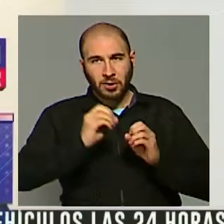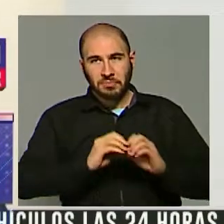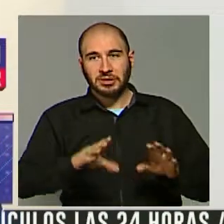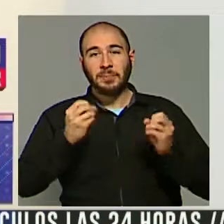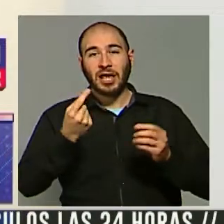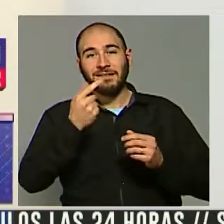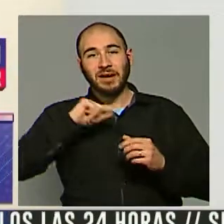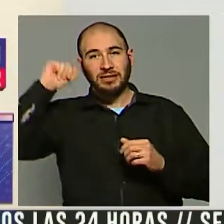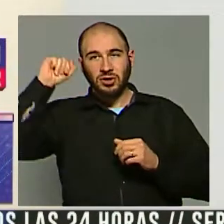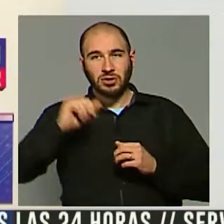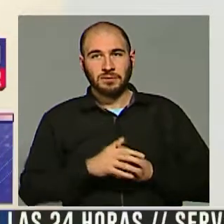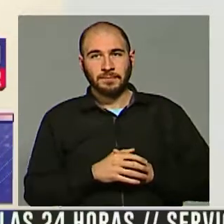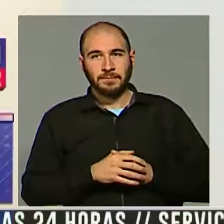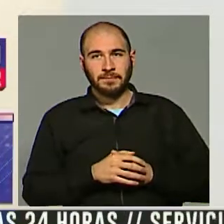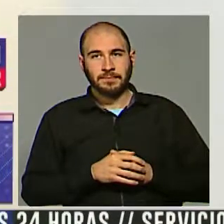porque la inflación